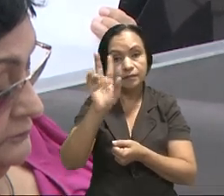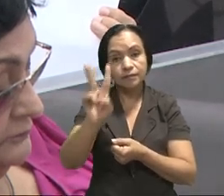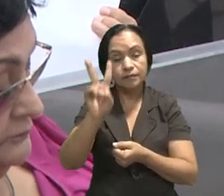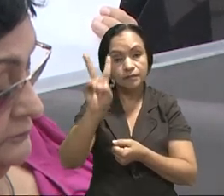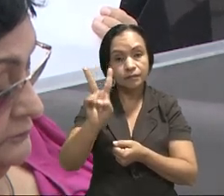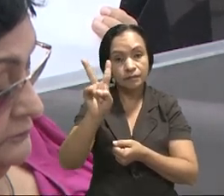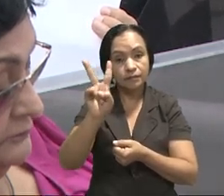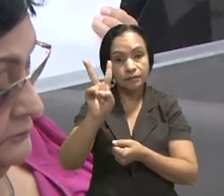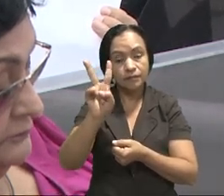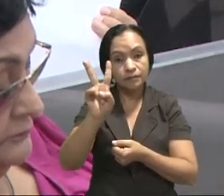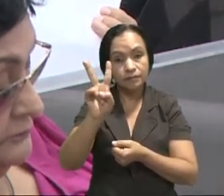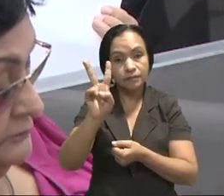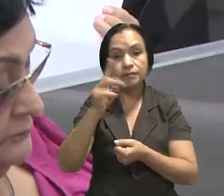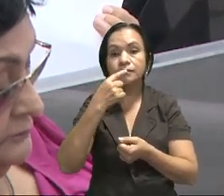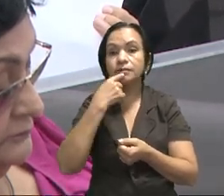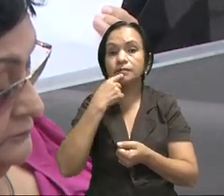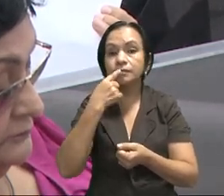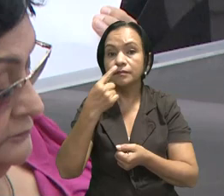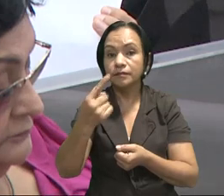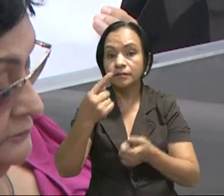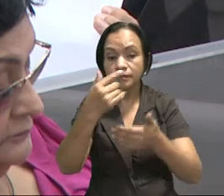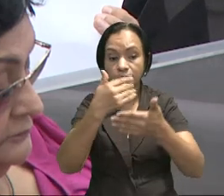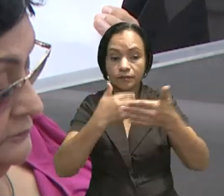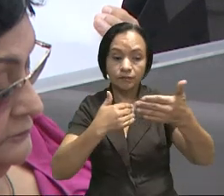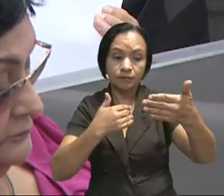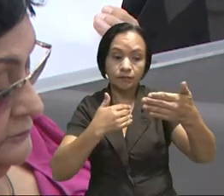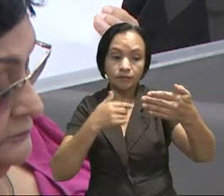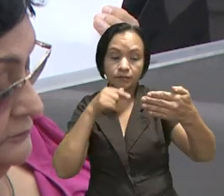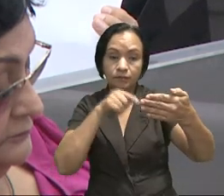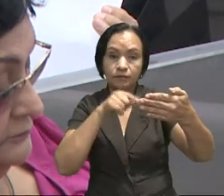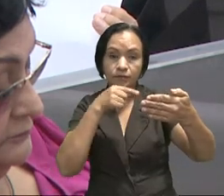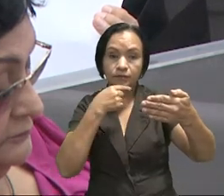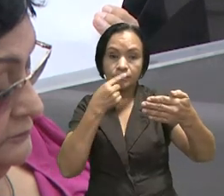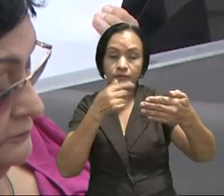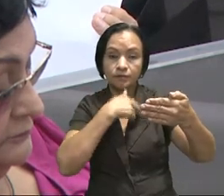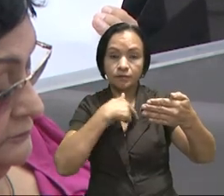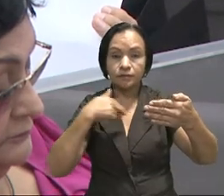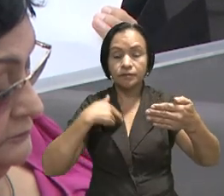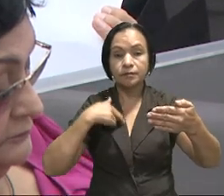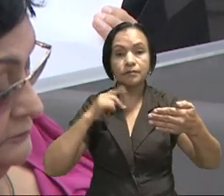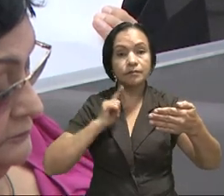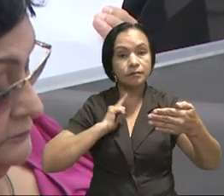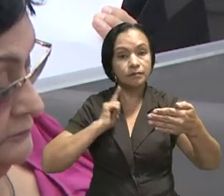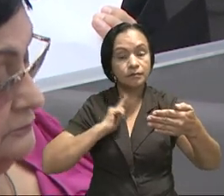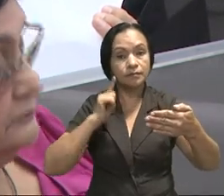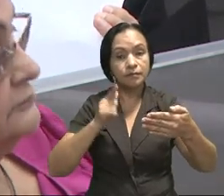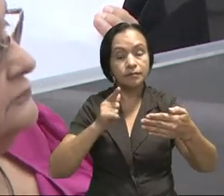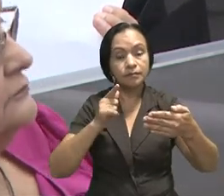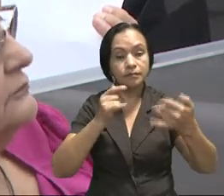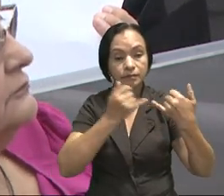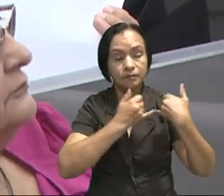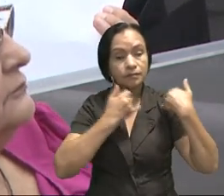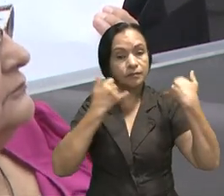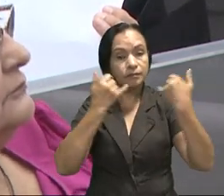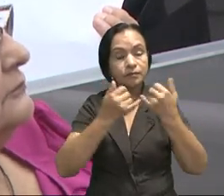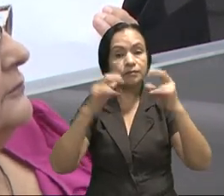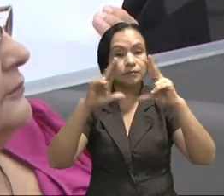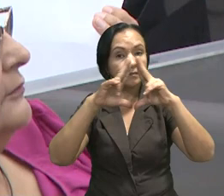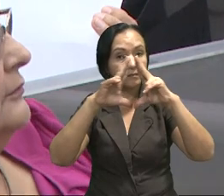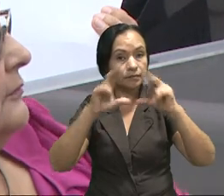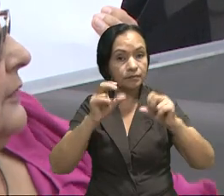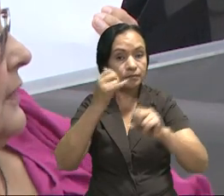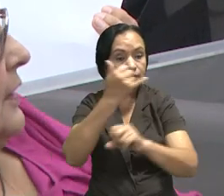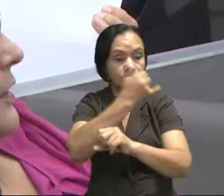1982 alude a una facultad que ha tenido el Instituto Nicaragüense